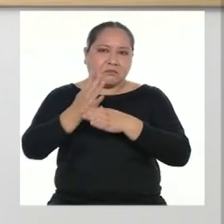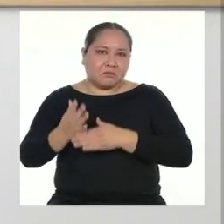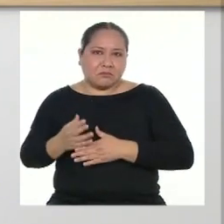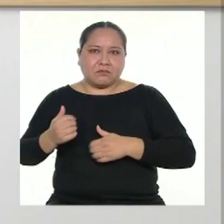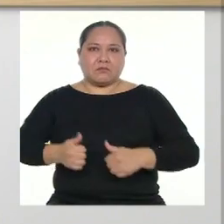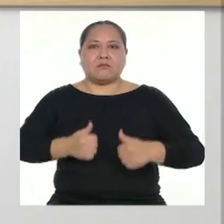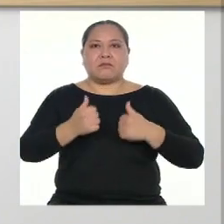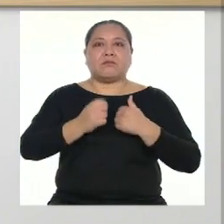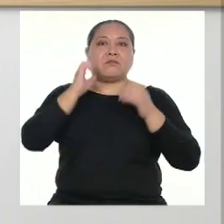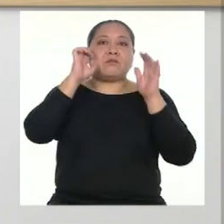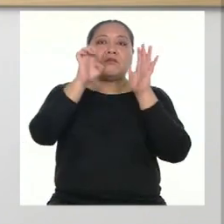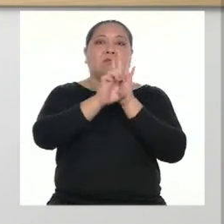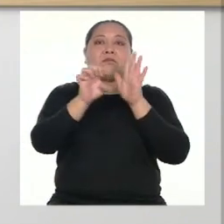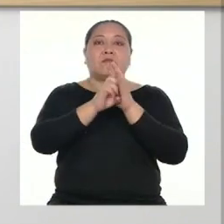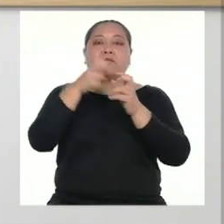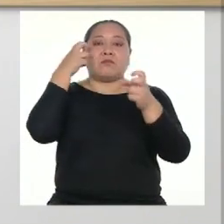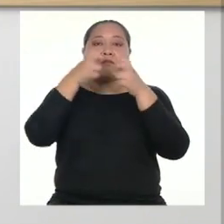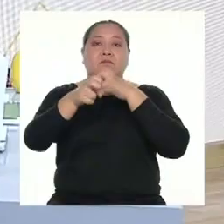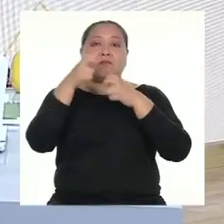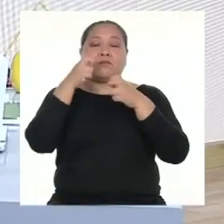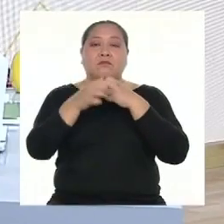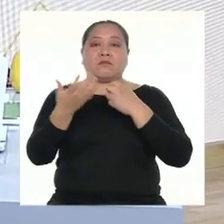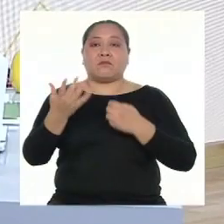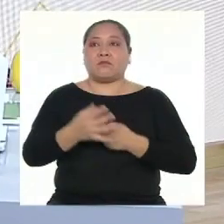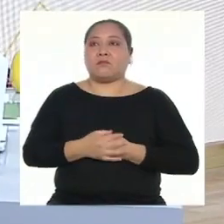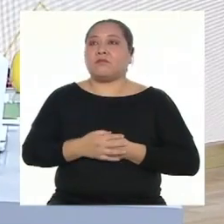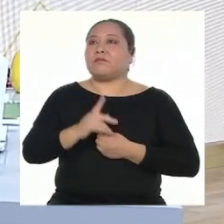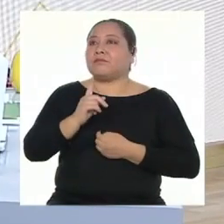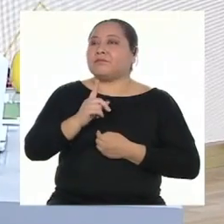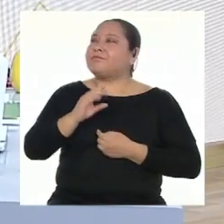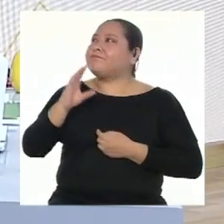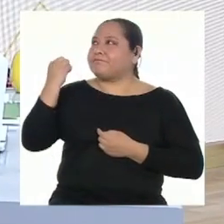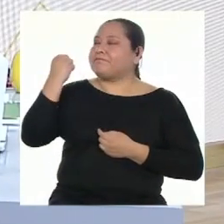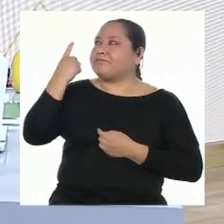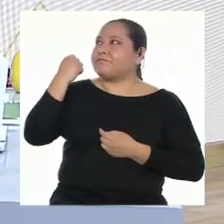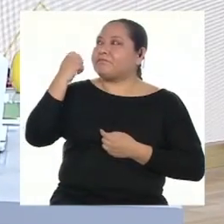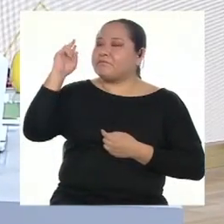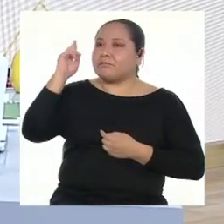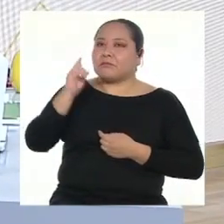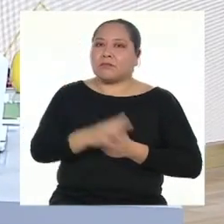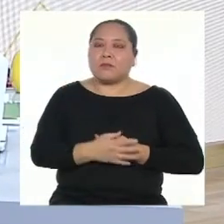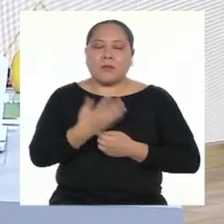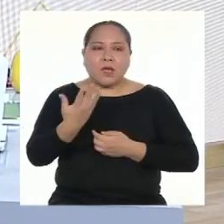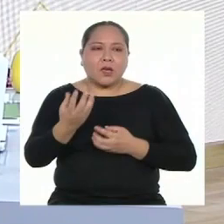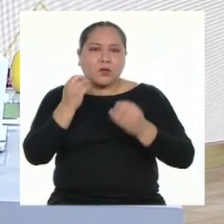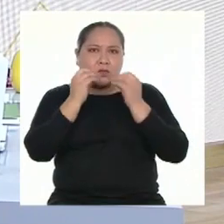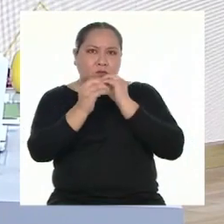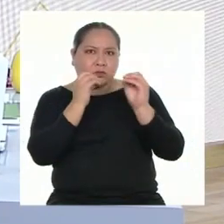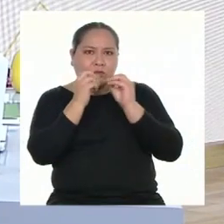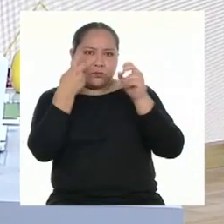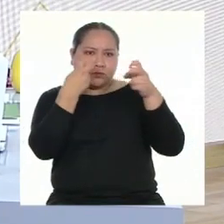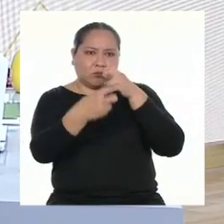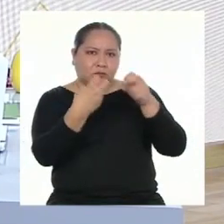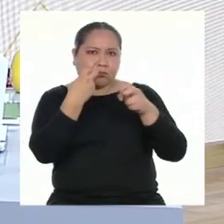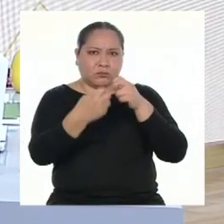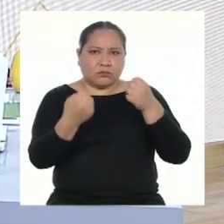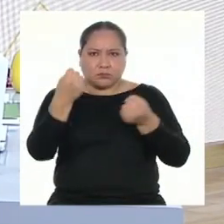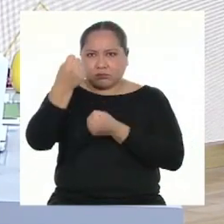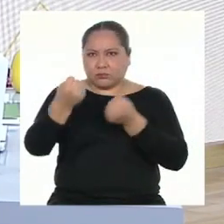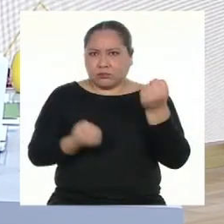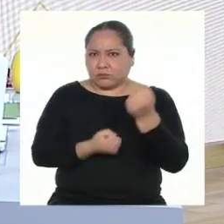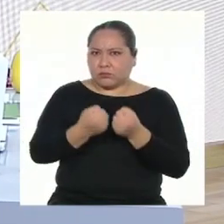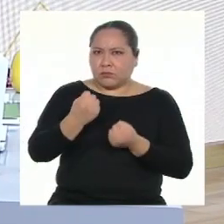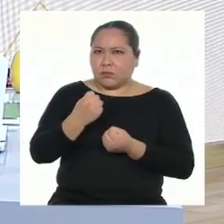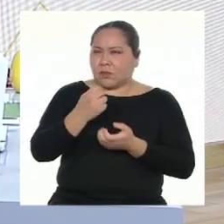el caos vehicular, pero que no lo son. Ya veo, profesora. Entonces, solucionar el caos vehicular no solo ayuda a que las